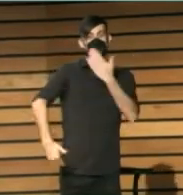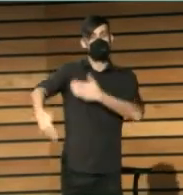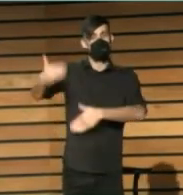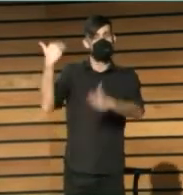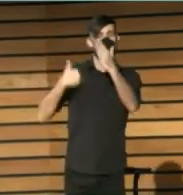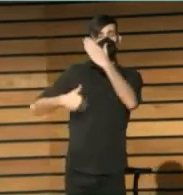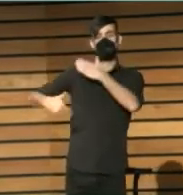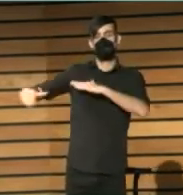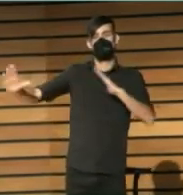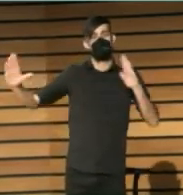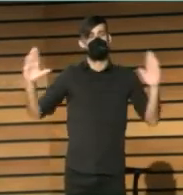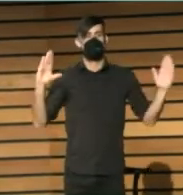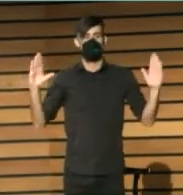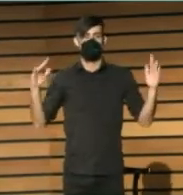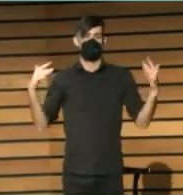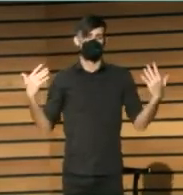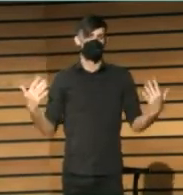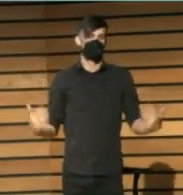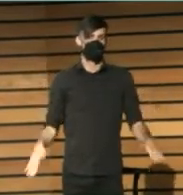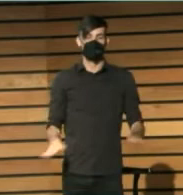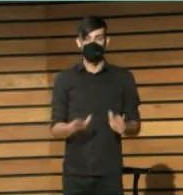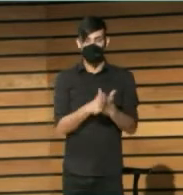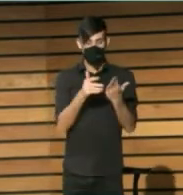en que era muy difícil leer,